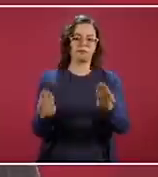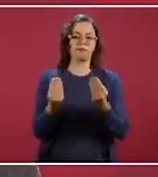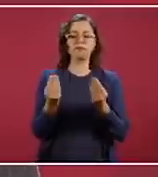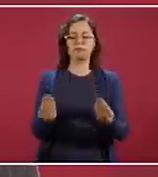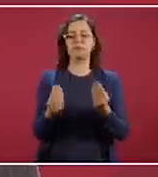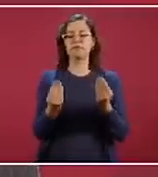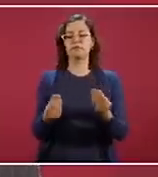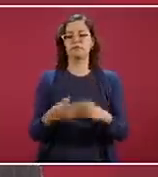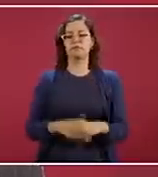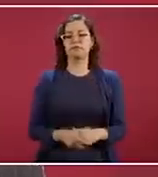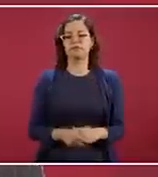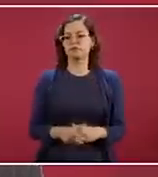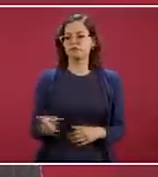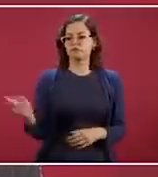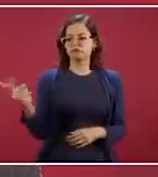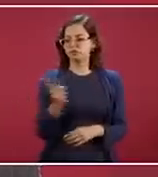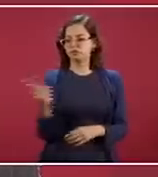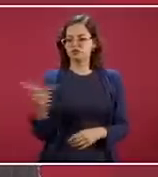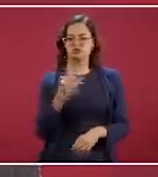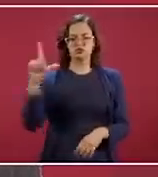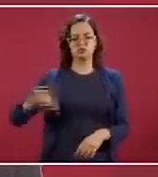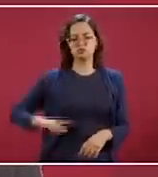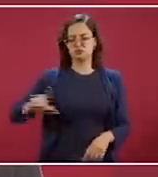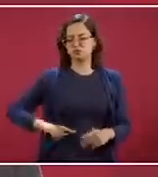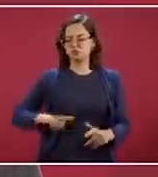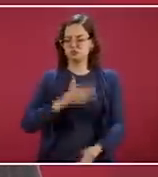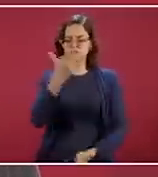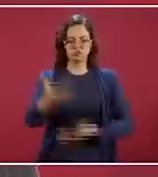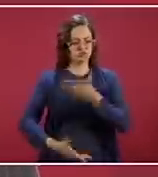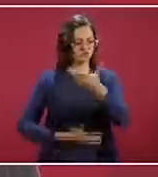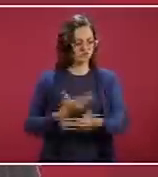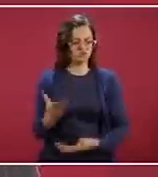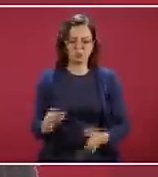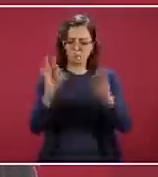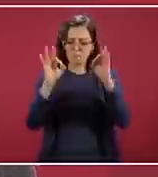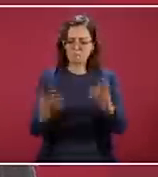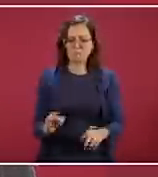Son muy buenos servidores públicos,